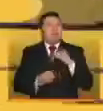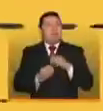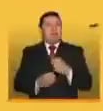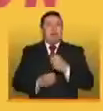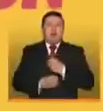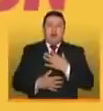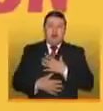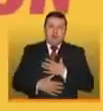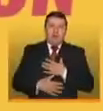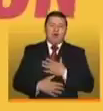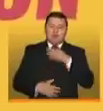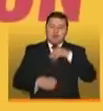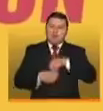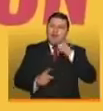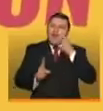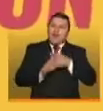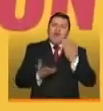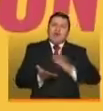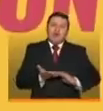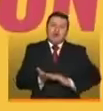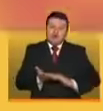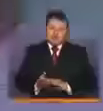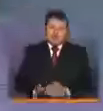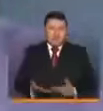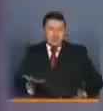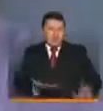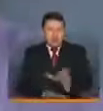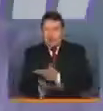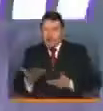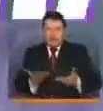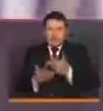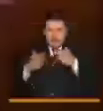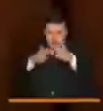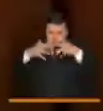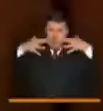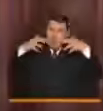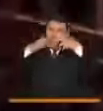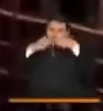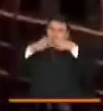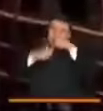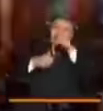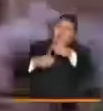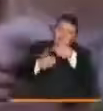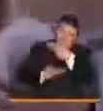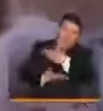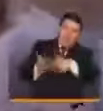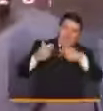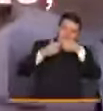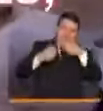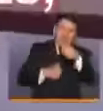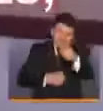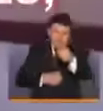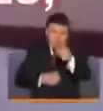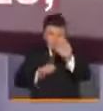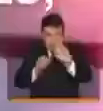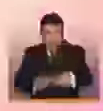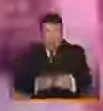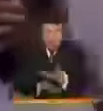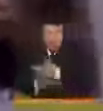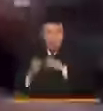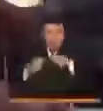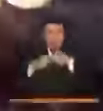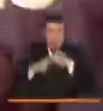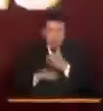que seamos parte de la solución. Compartimos nuestra energía con quienes más lo necesitan. Tú también puedes